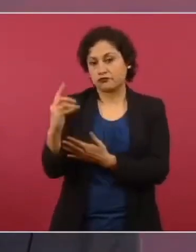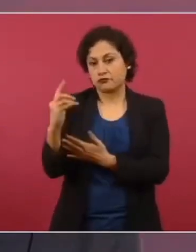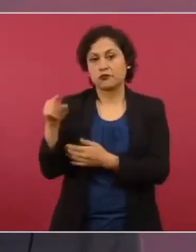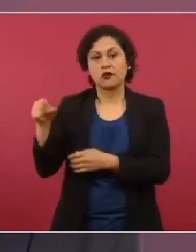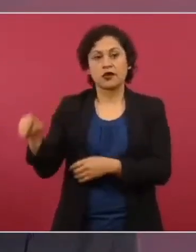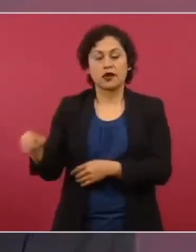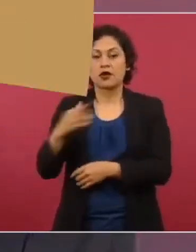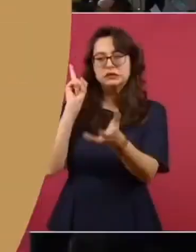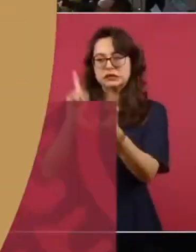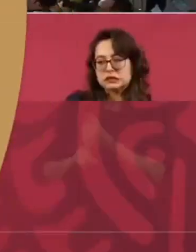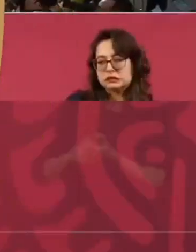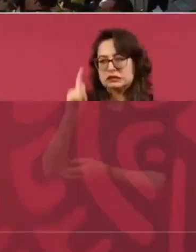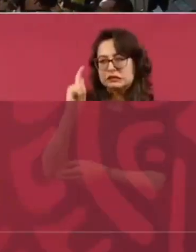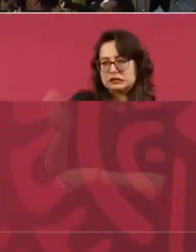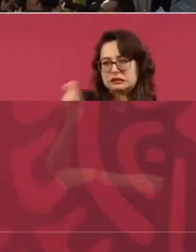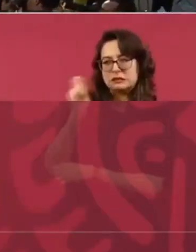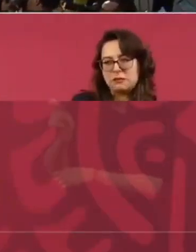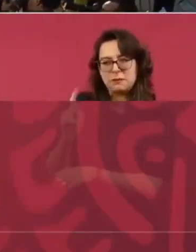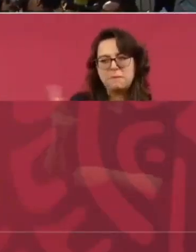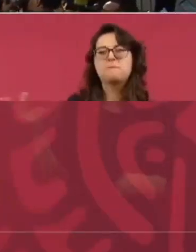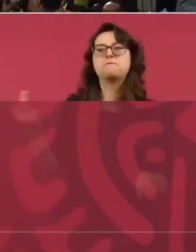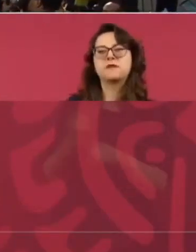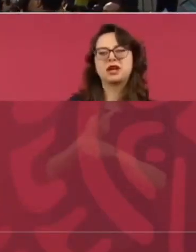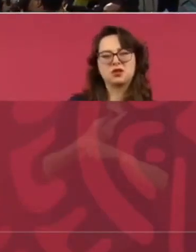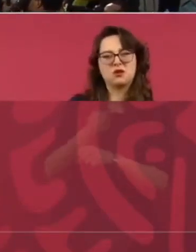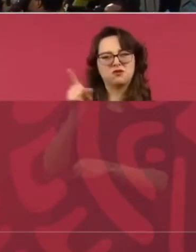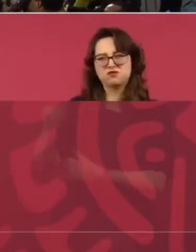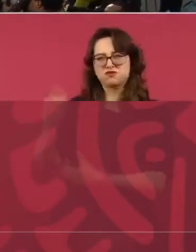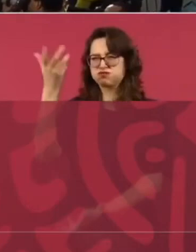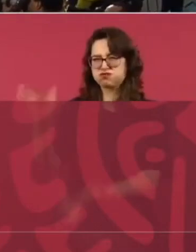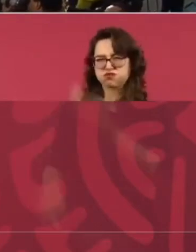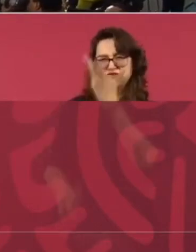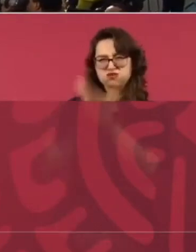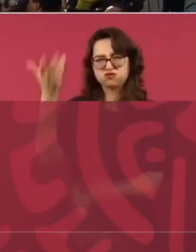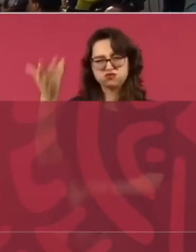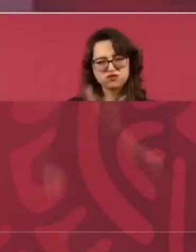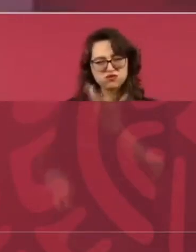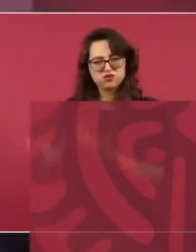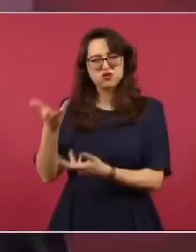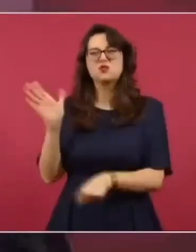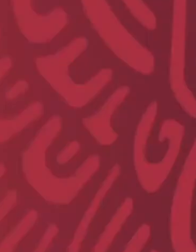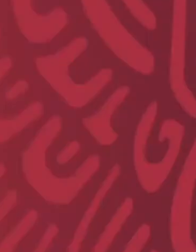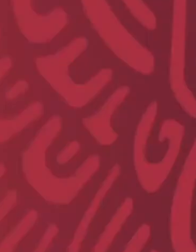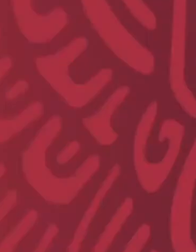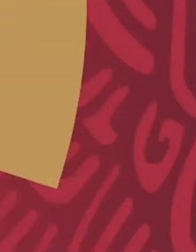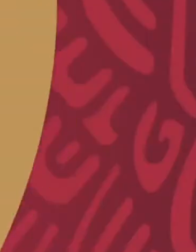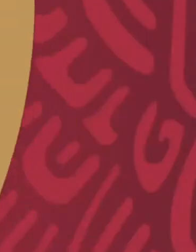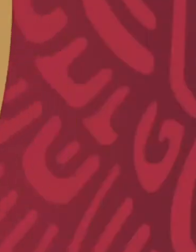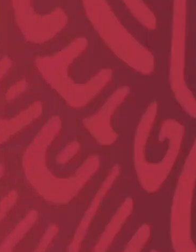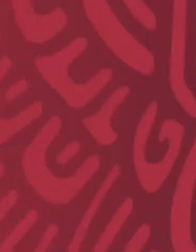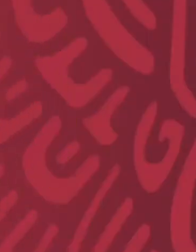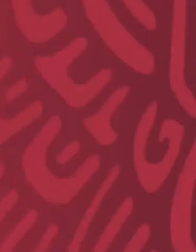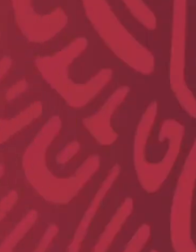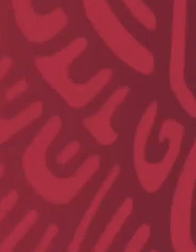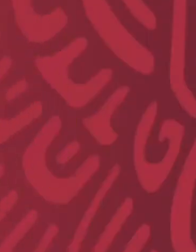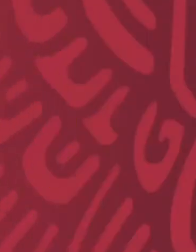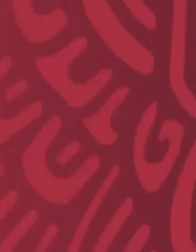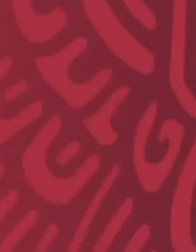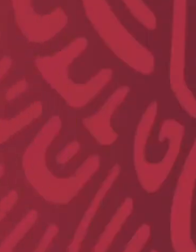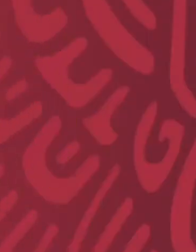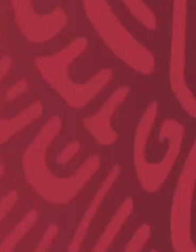una injusticia. El jefe del Ejecutivo envió su pésame a las familias de los migrantes que perdieron la vida en Ciudad